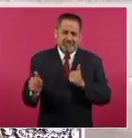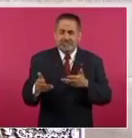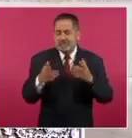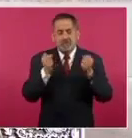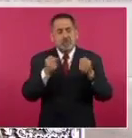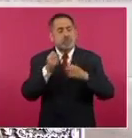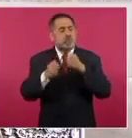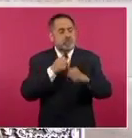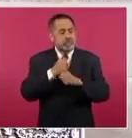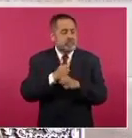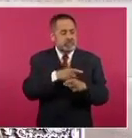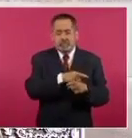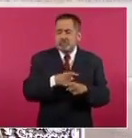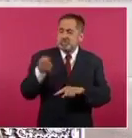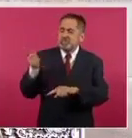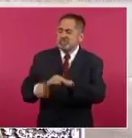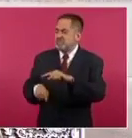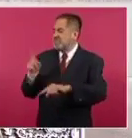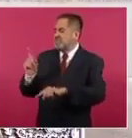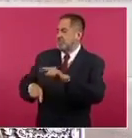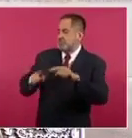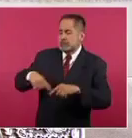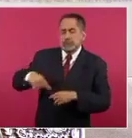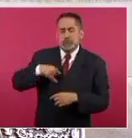fueron muchos los agravios,